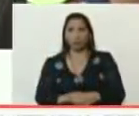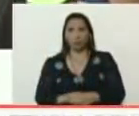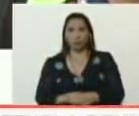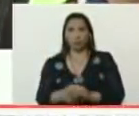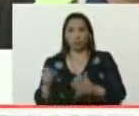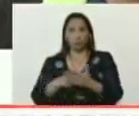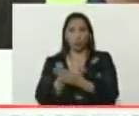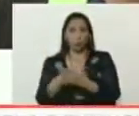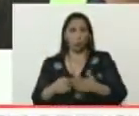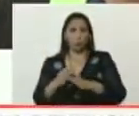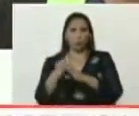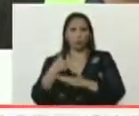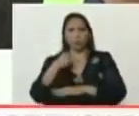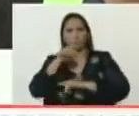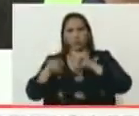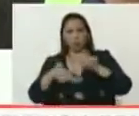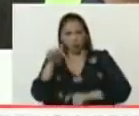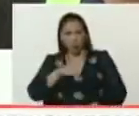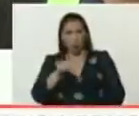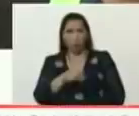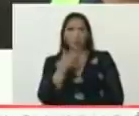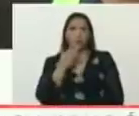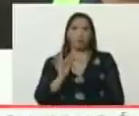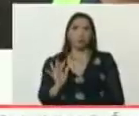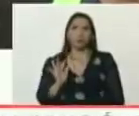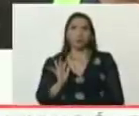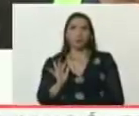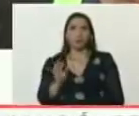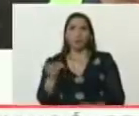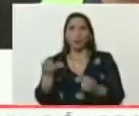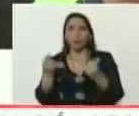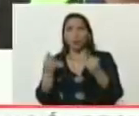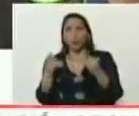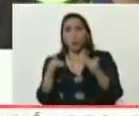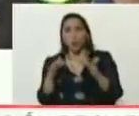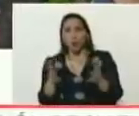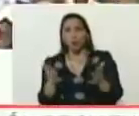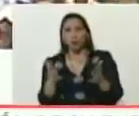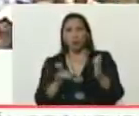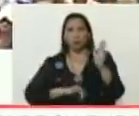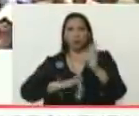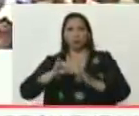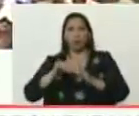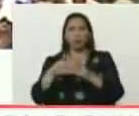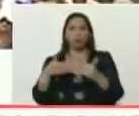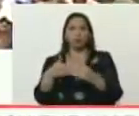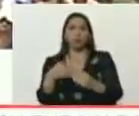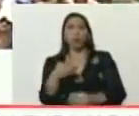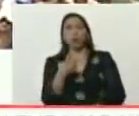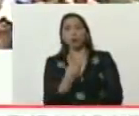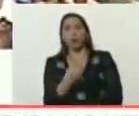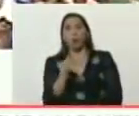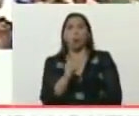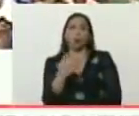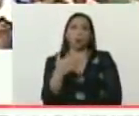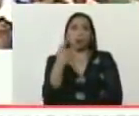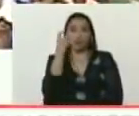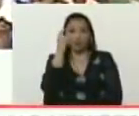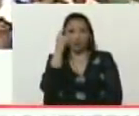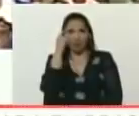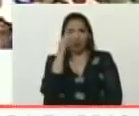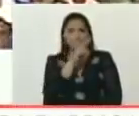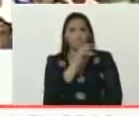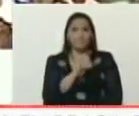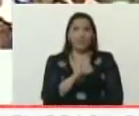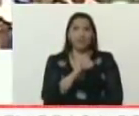sanciones. Yo preguntaba hoy, ¿cuánto había subido, por ejemplo, el dólar en estos 2 o 3 días? De 20.000